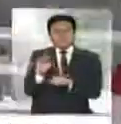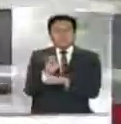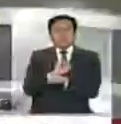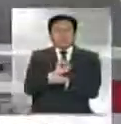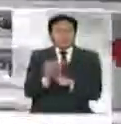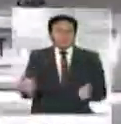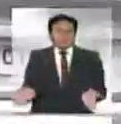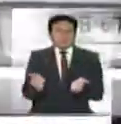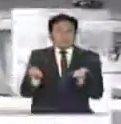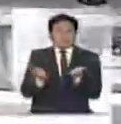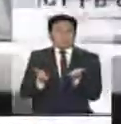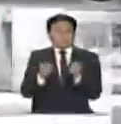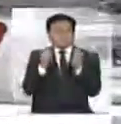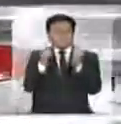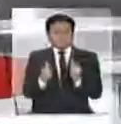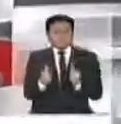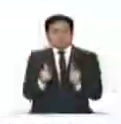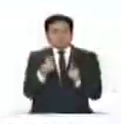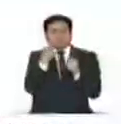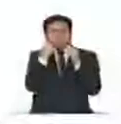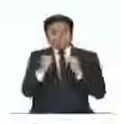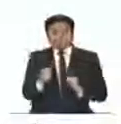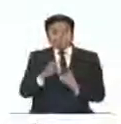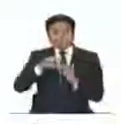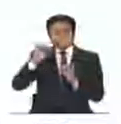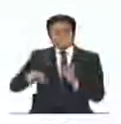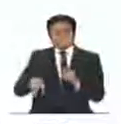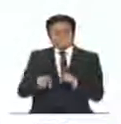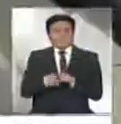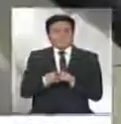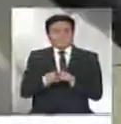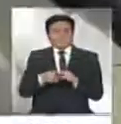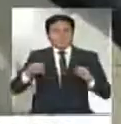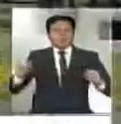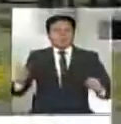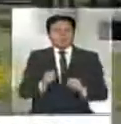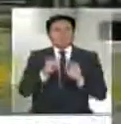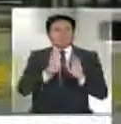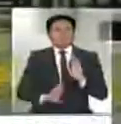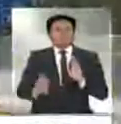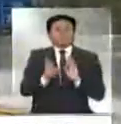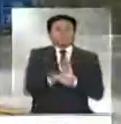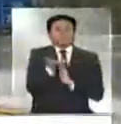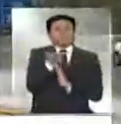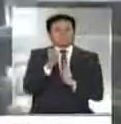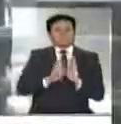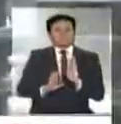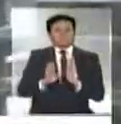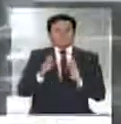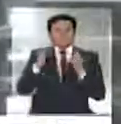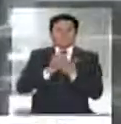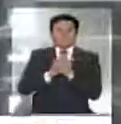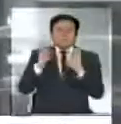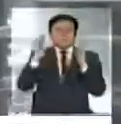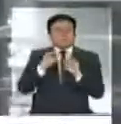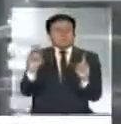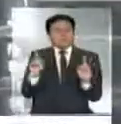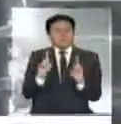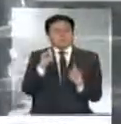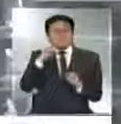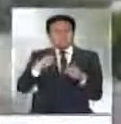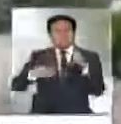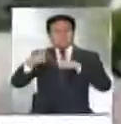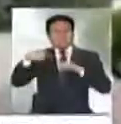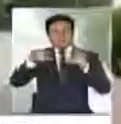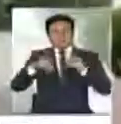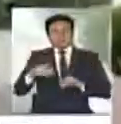automóvil. Para los expertos es una posibilidad descartada la que se suma al congelar las alzas, una medida que no es aclamada ya que, según dicen, es